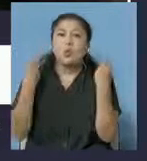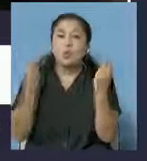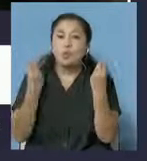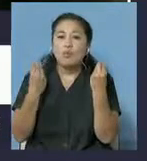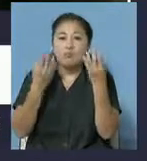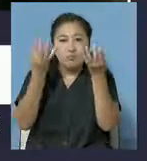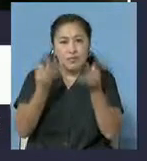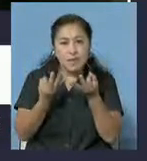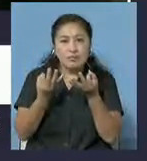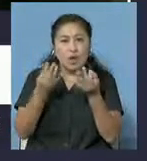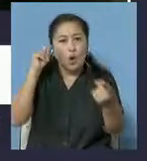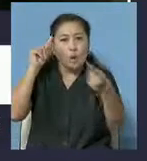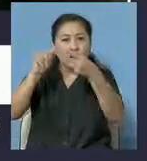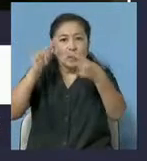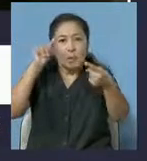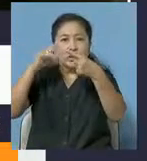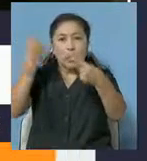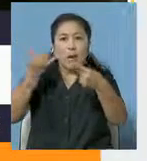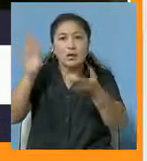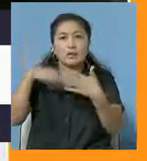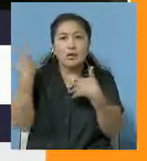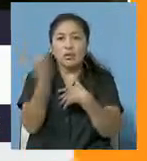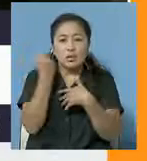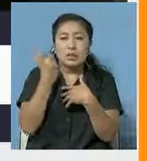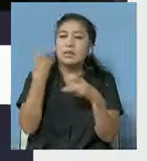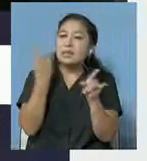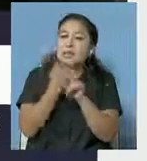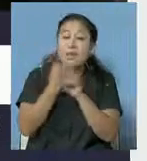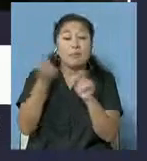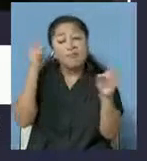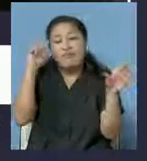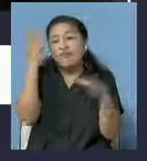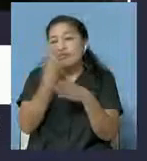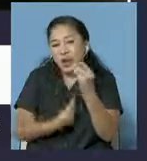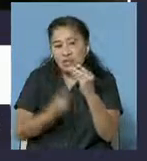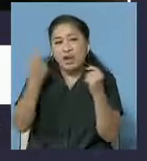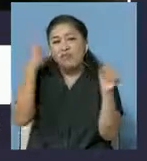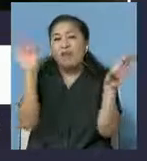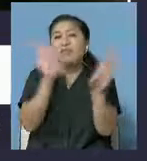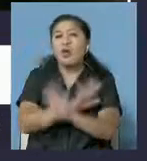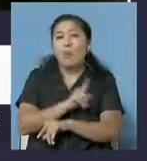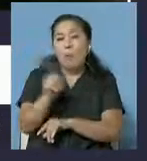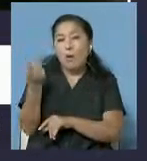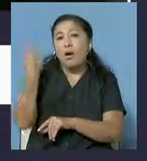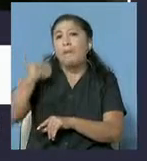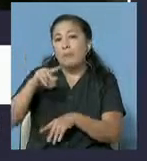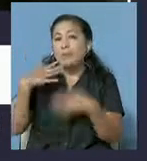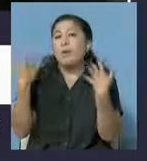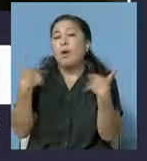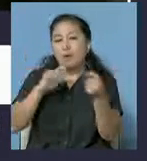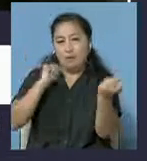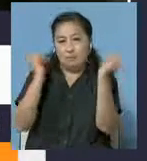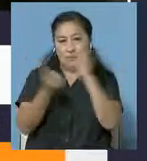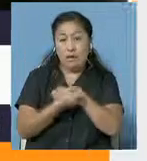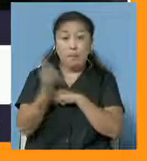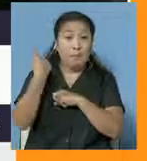de vida y con muchos objetivos que cumplir, por supuesto. Siempre habrá errores, siempre habrá cosas que rectificar. Y